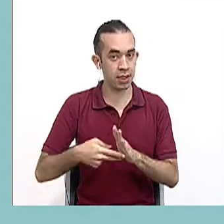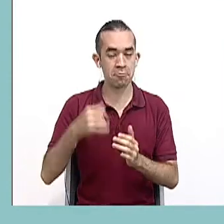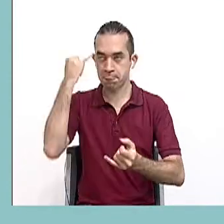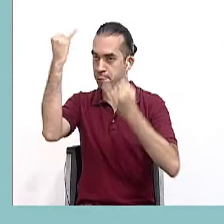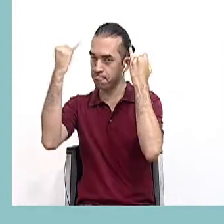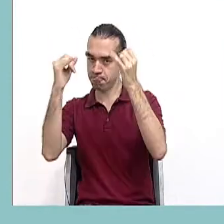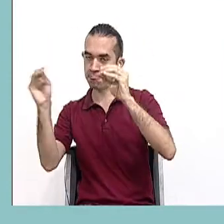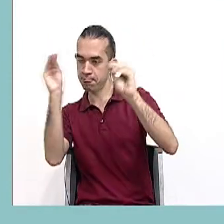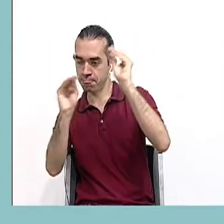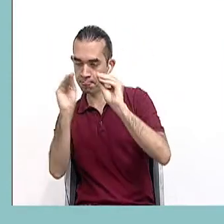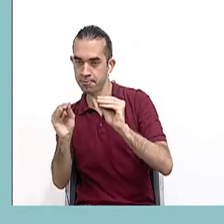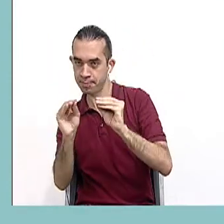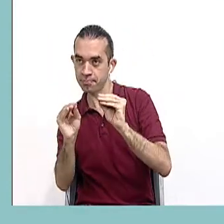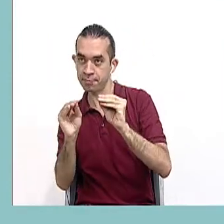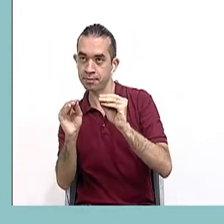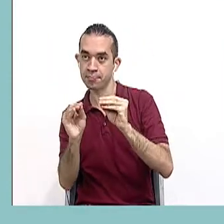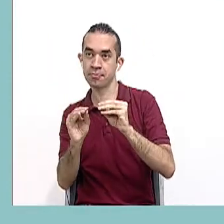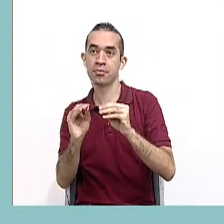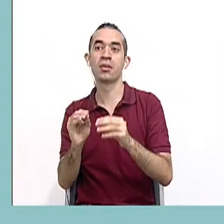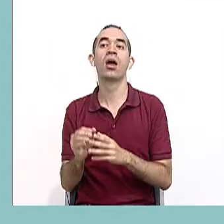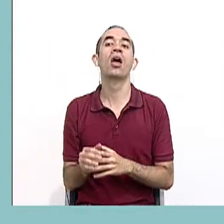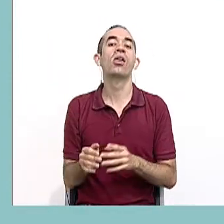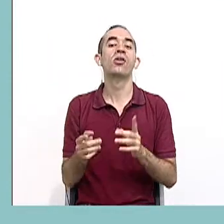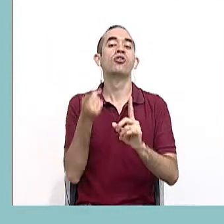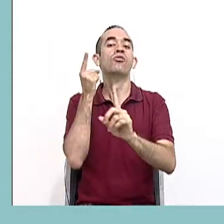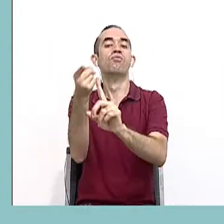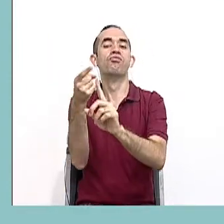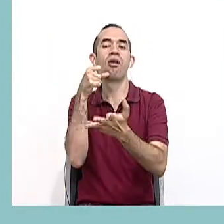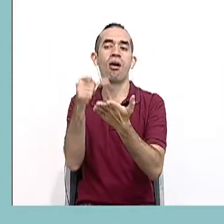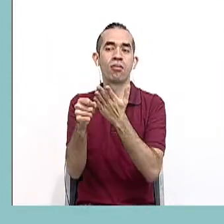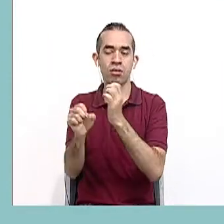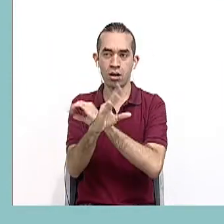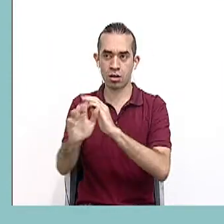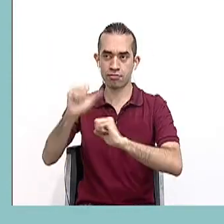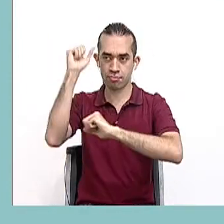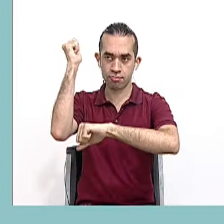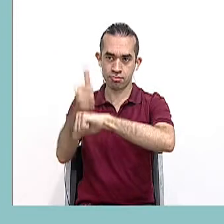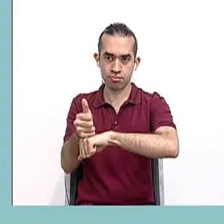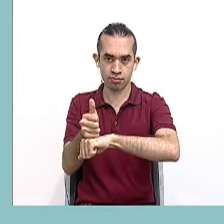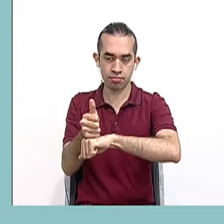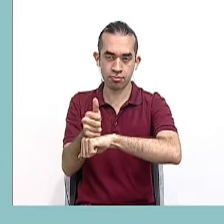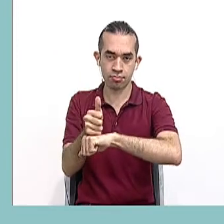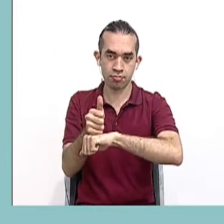ideas, establezco con claridad el objetivo de la carta,